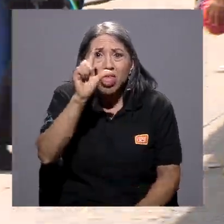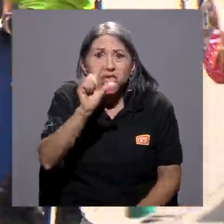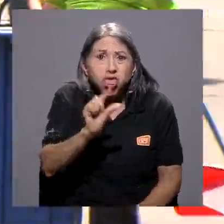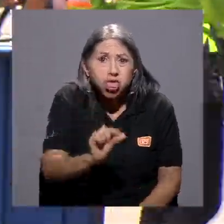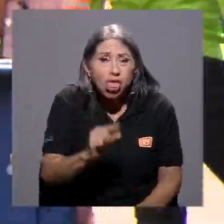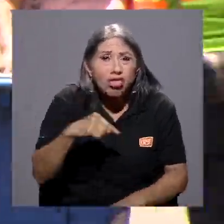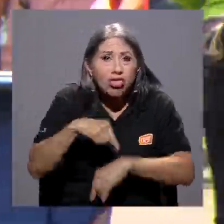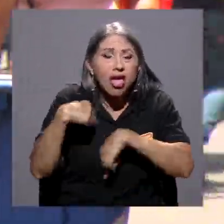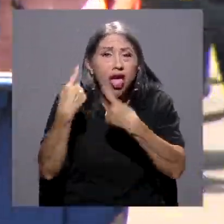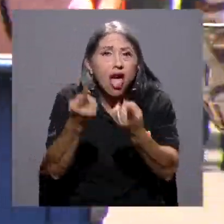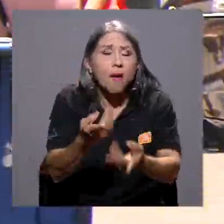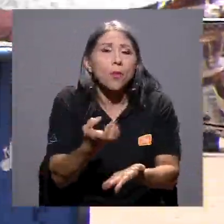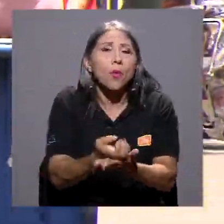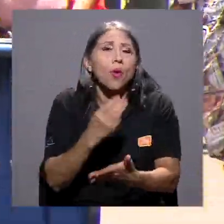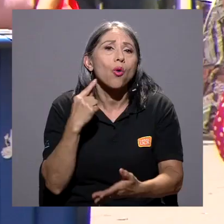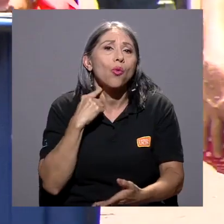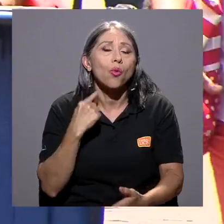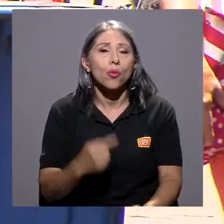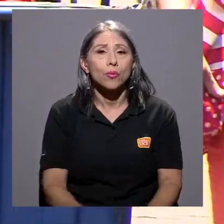encarezca la economía para la población.